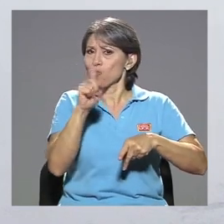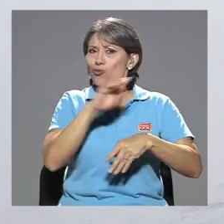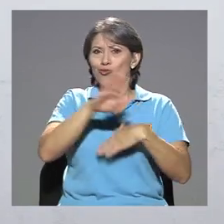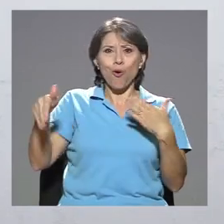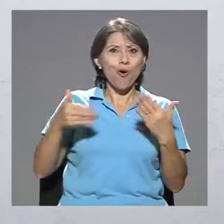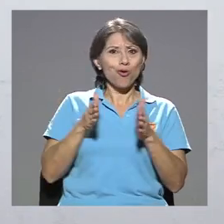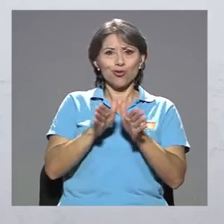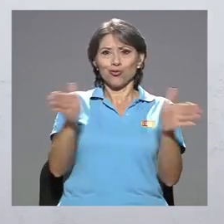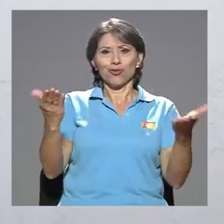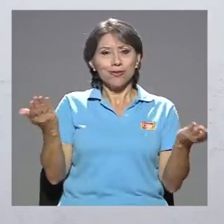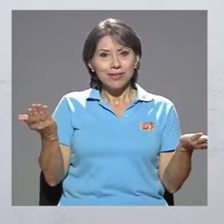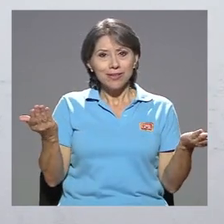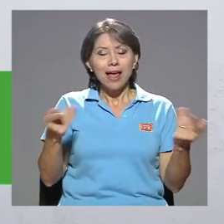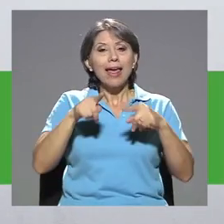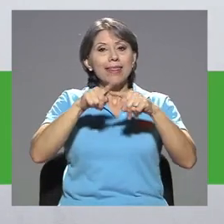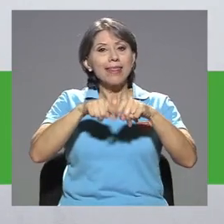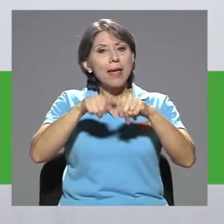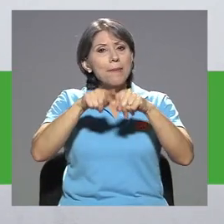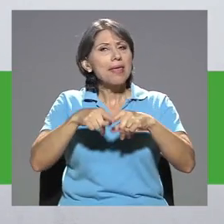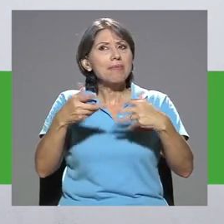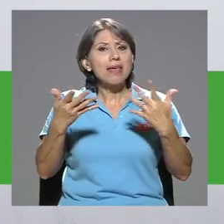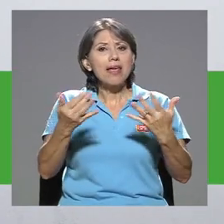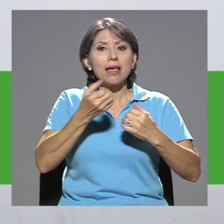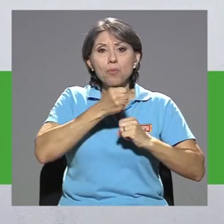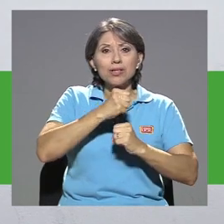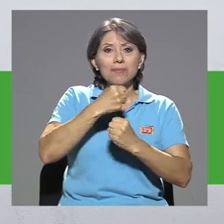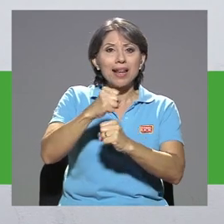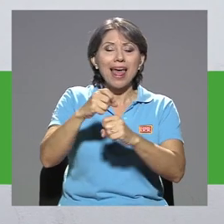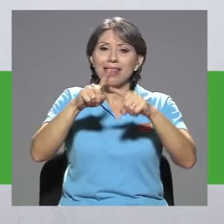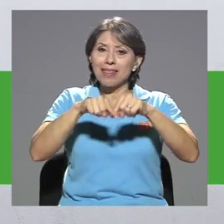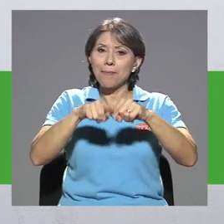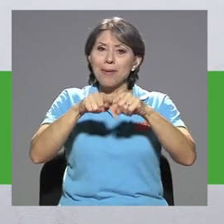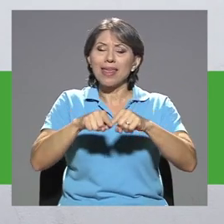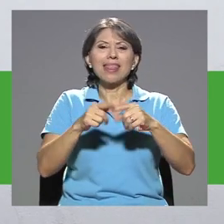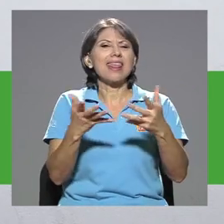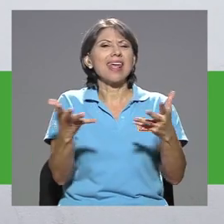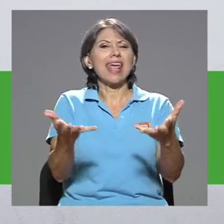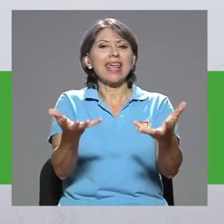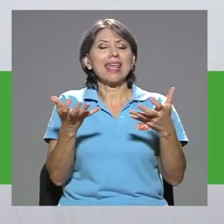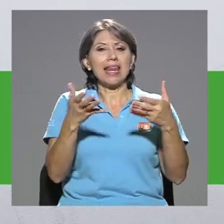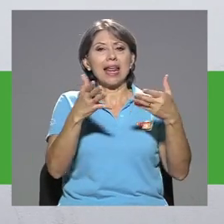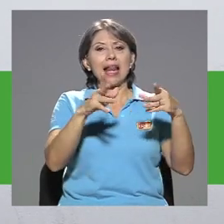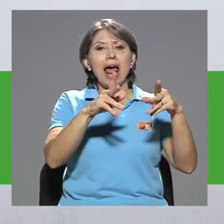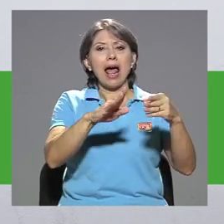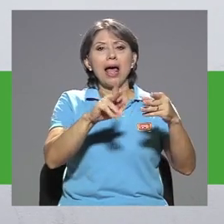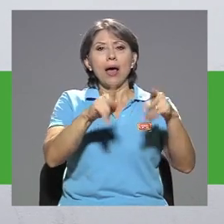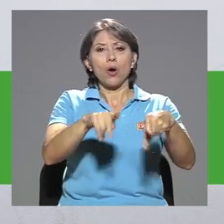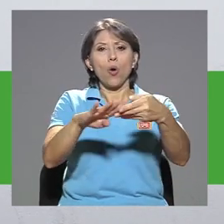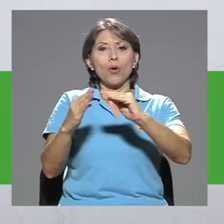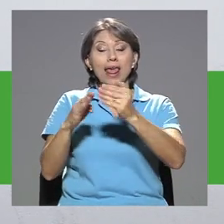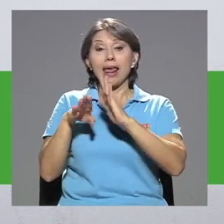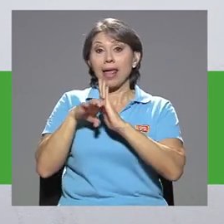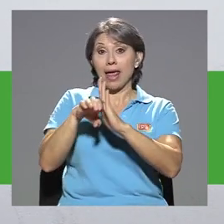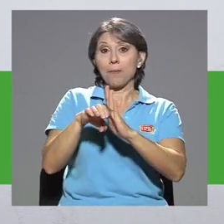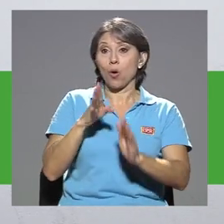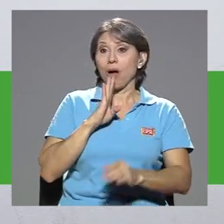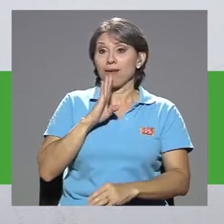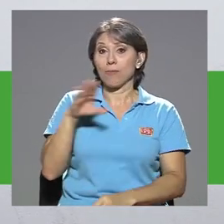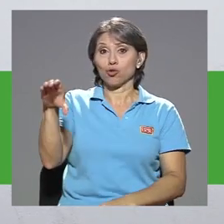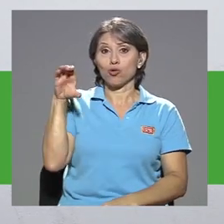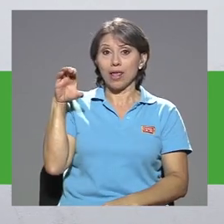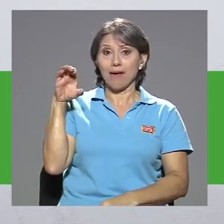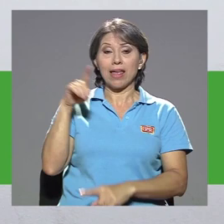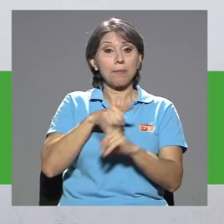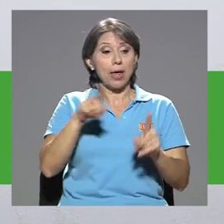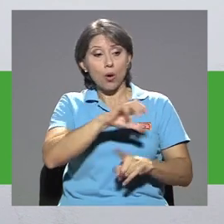todos nosotros ya ahí dependerá de lo que la municipalidad y lo que la comunidad quiera por ejemplo hablamos del caso de curridabat pero